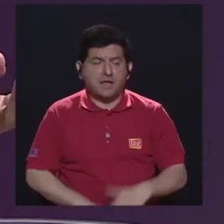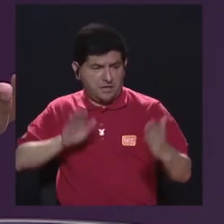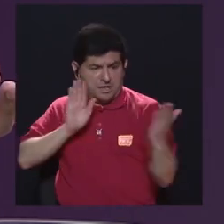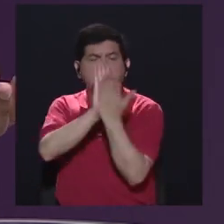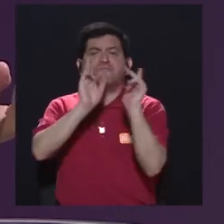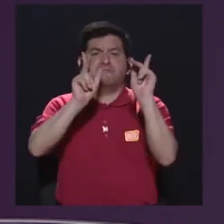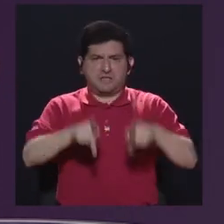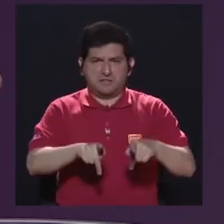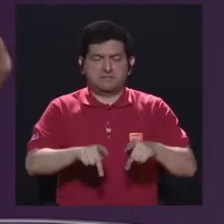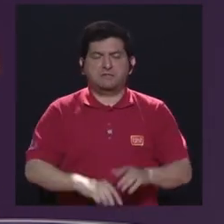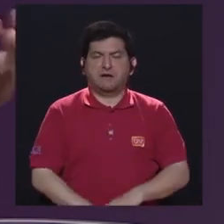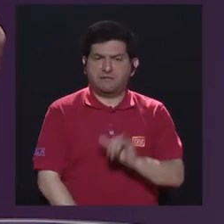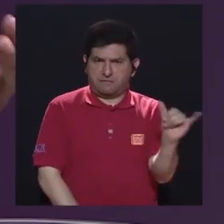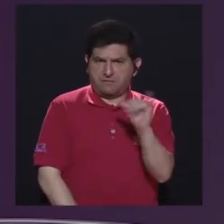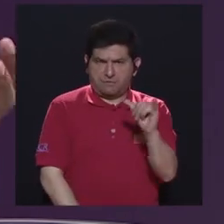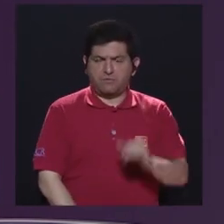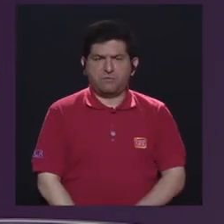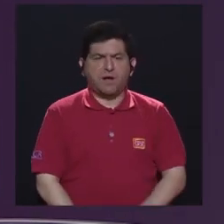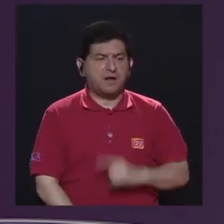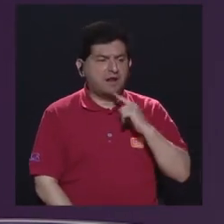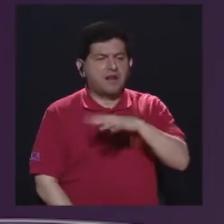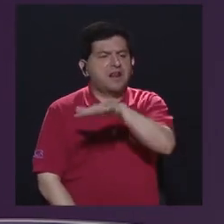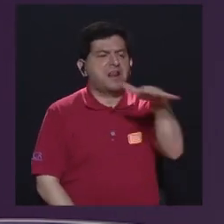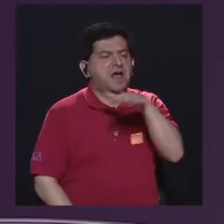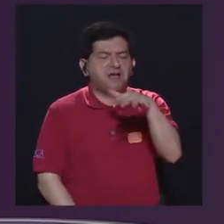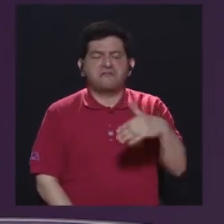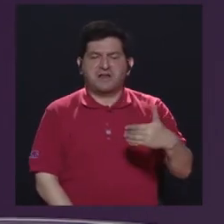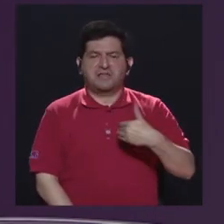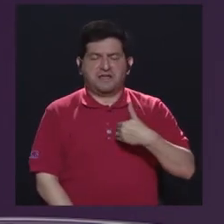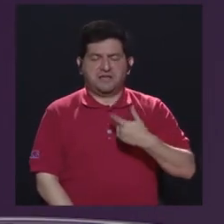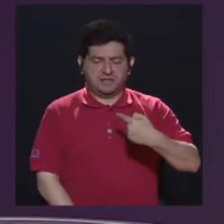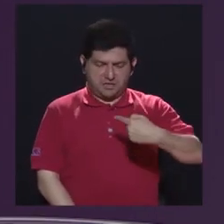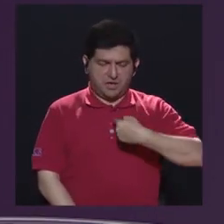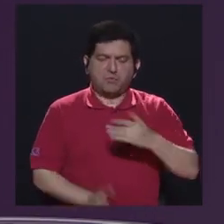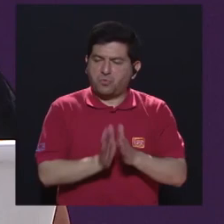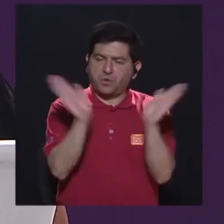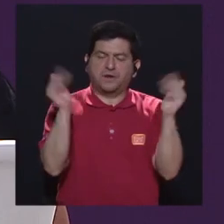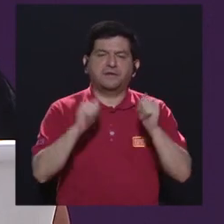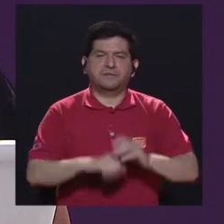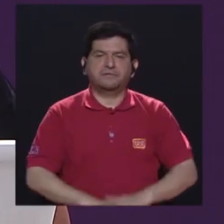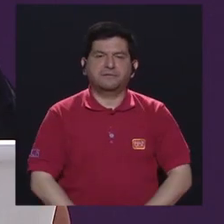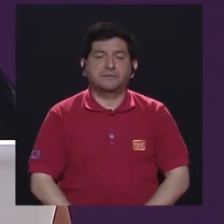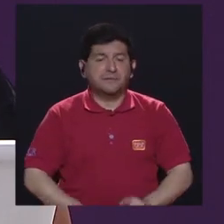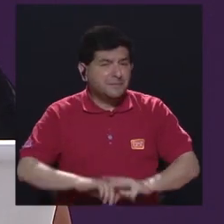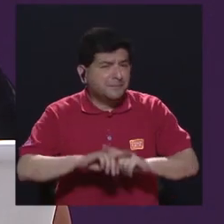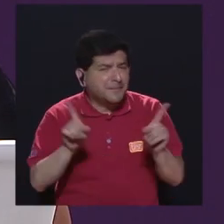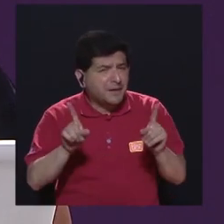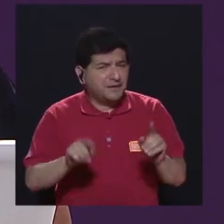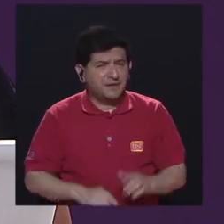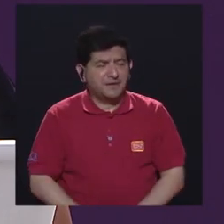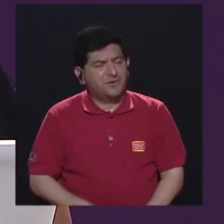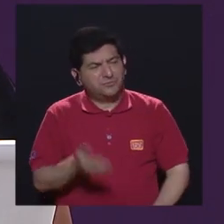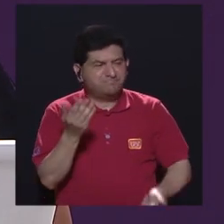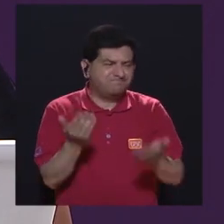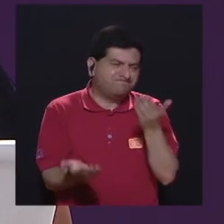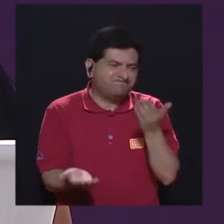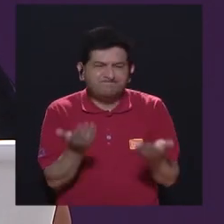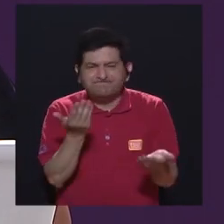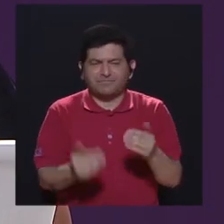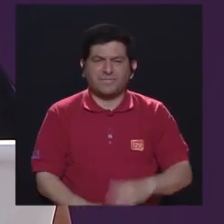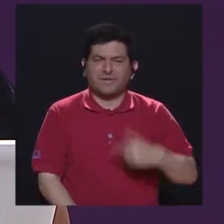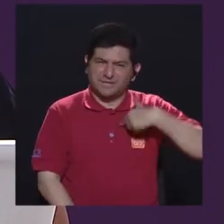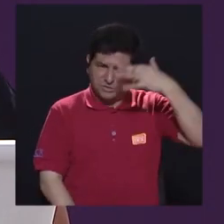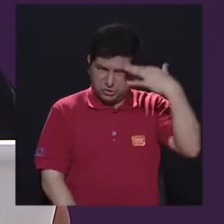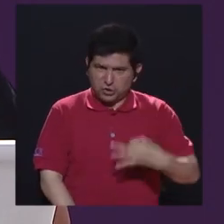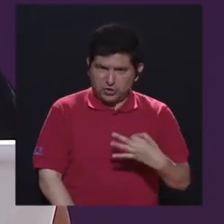y escupirle a la gente en la cara como cuál es la realidad y la vivencia que una tiene en general. Pero también es un poco, pues yo